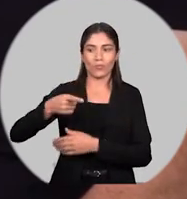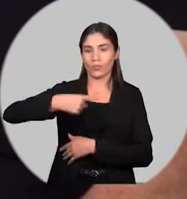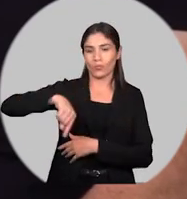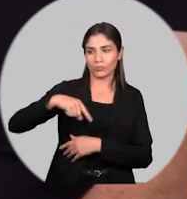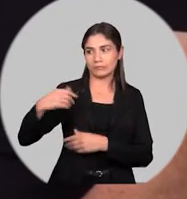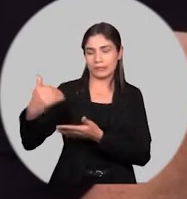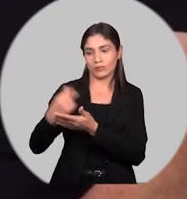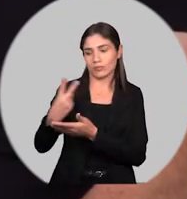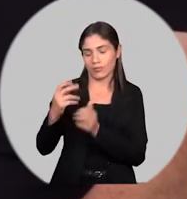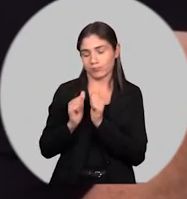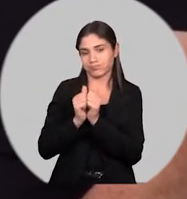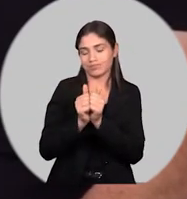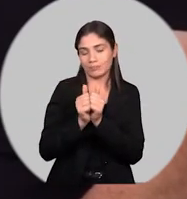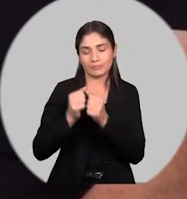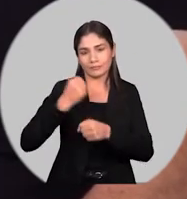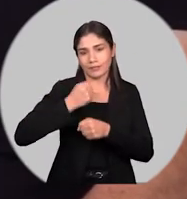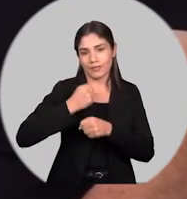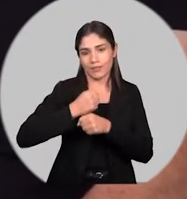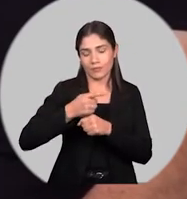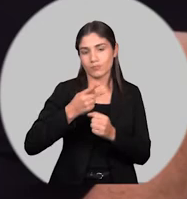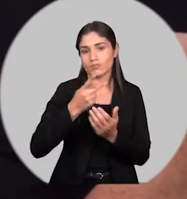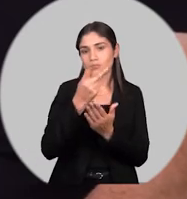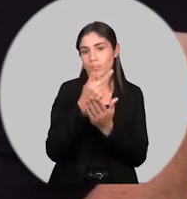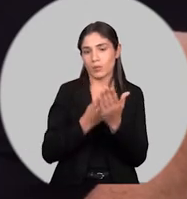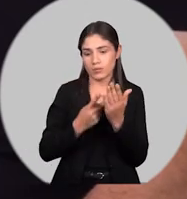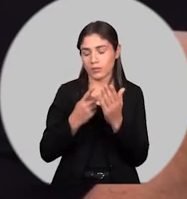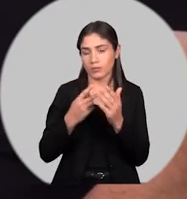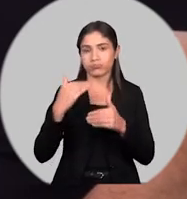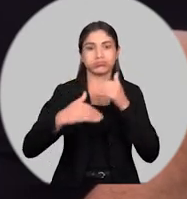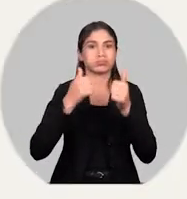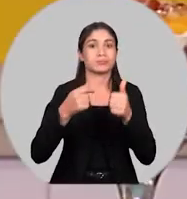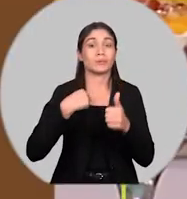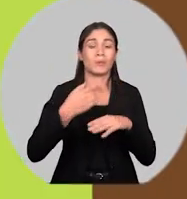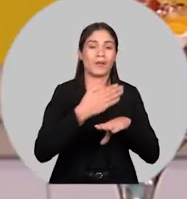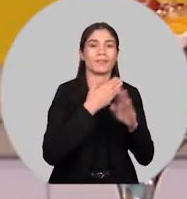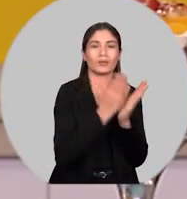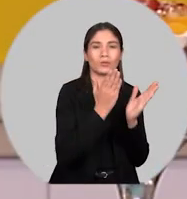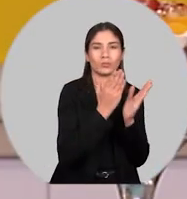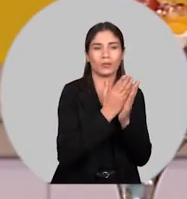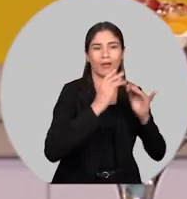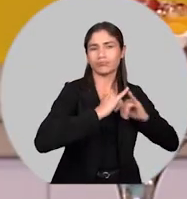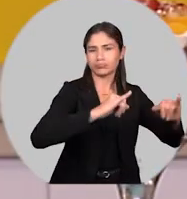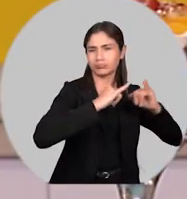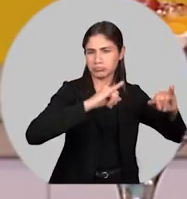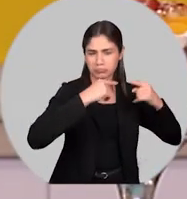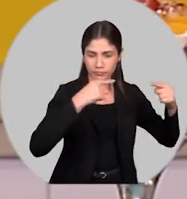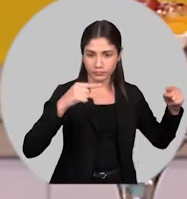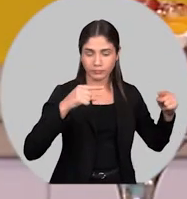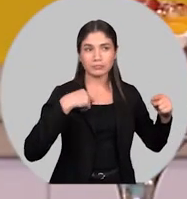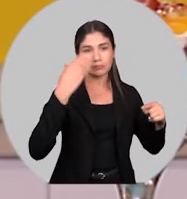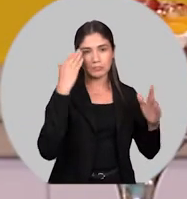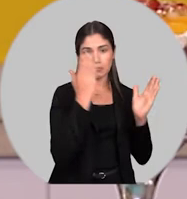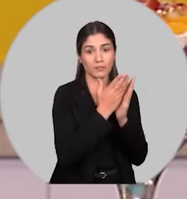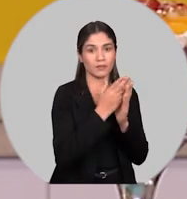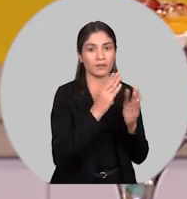Él quiso que así sea y Él nos dio la fuerza y realmente un proyecto más que nada de fe. Yo estudié marketing y